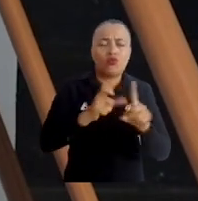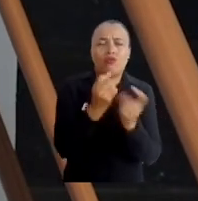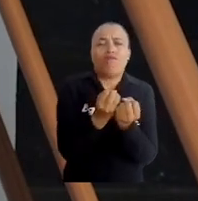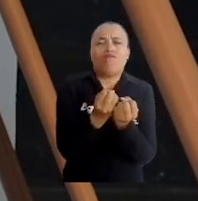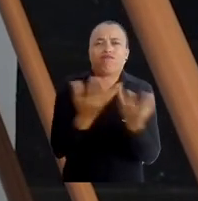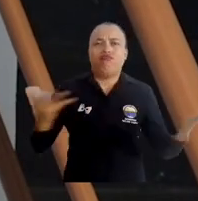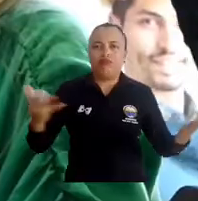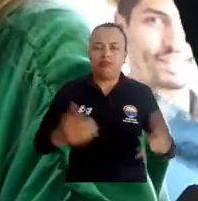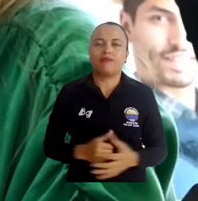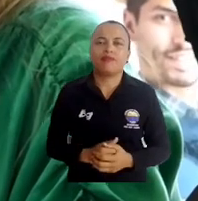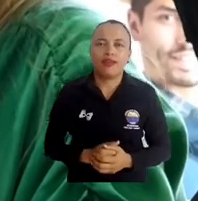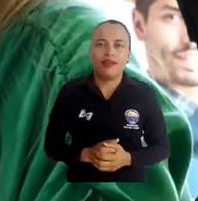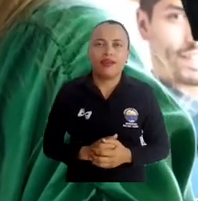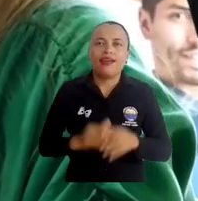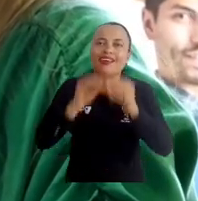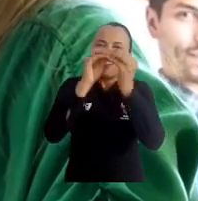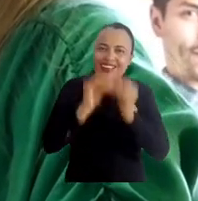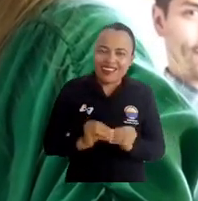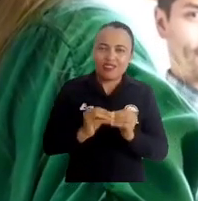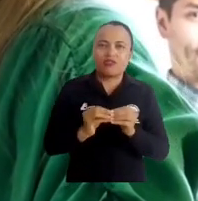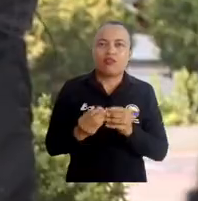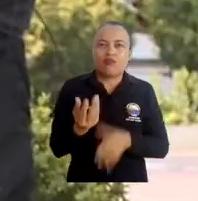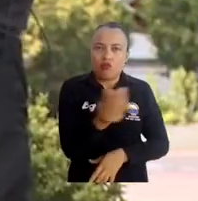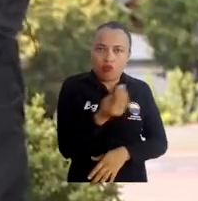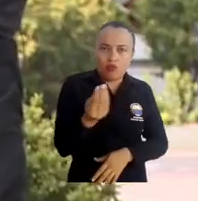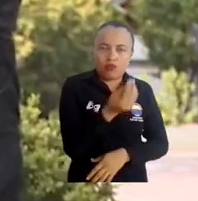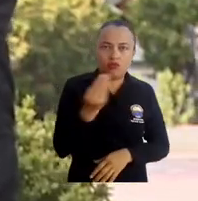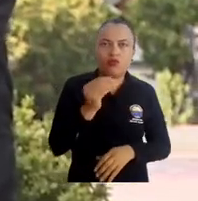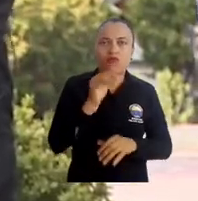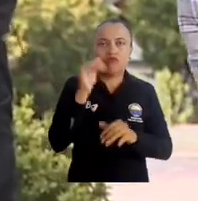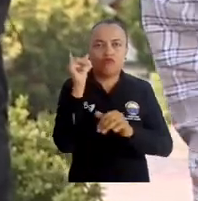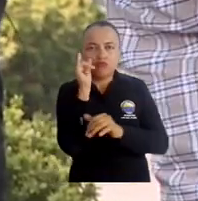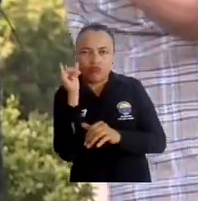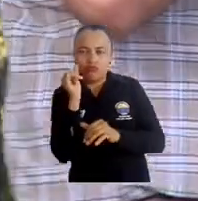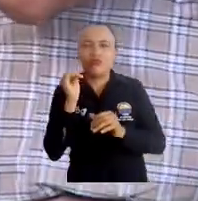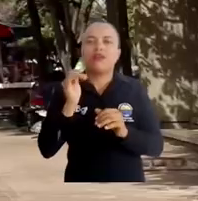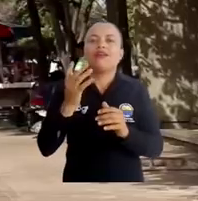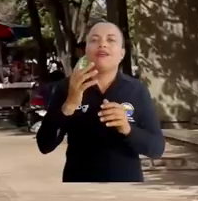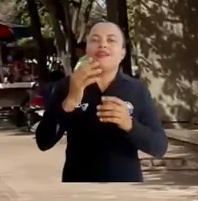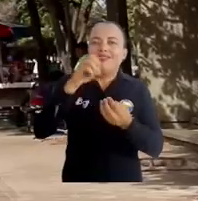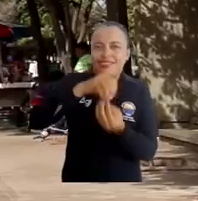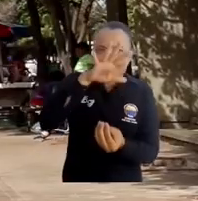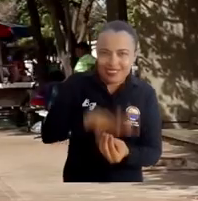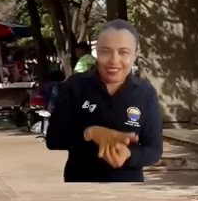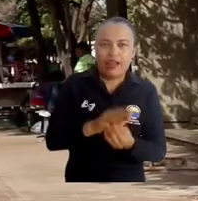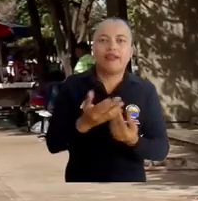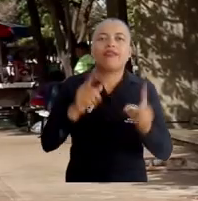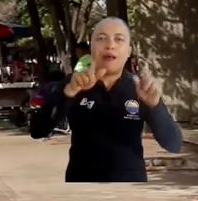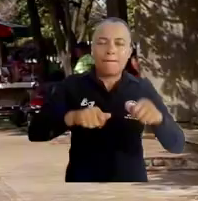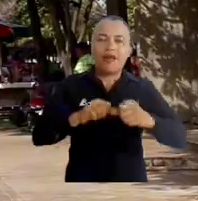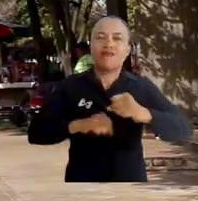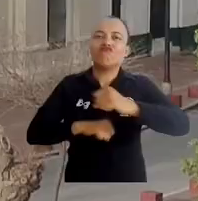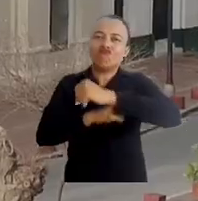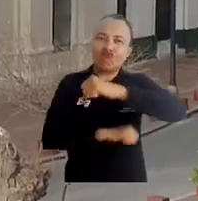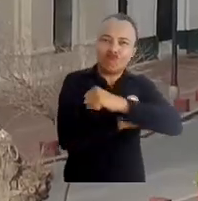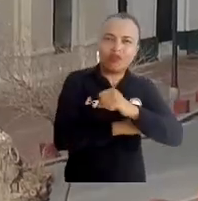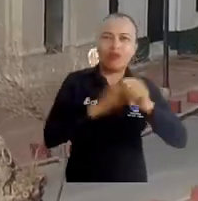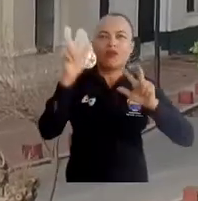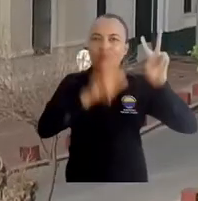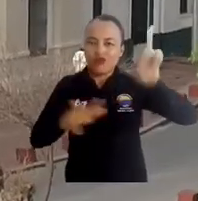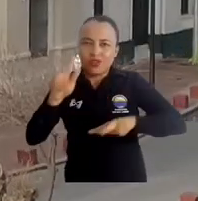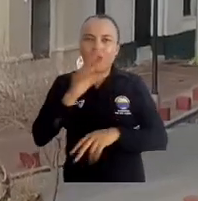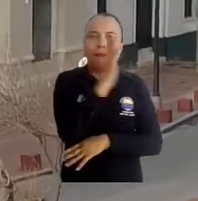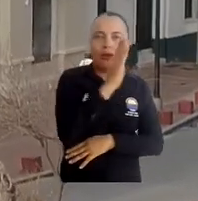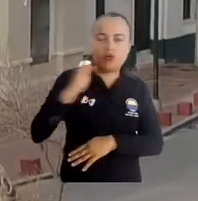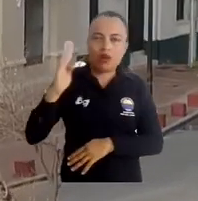la que construyó el territorio. La creación de la Comisión Fílmica Distrital, el fortalecimiento de la red de museos y bibliotecas y